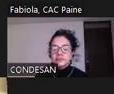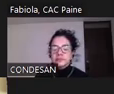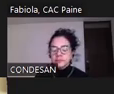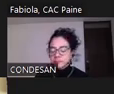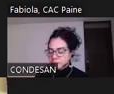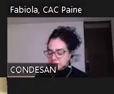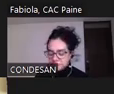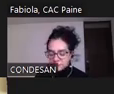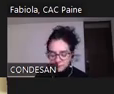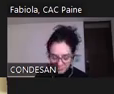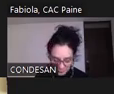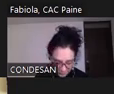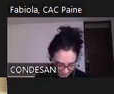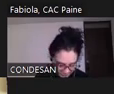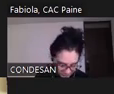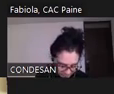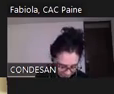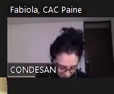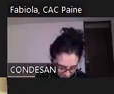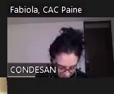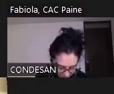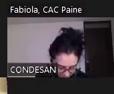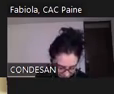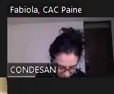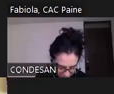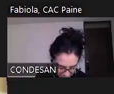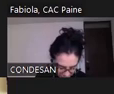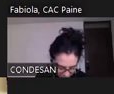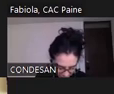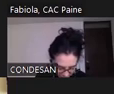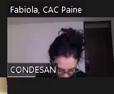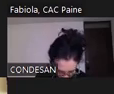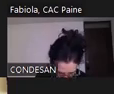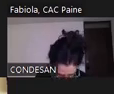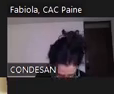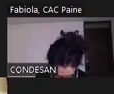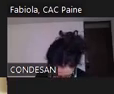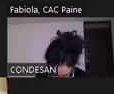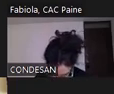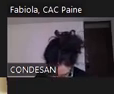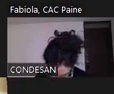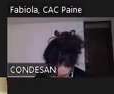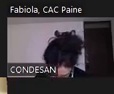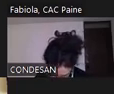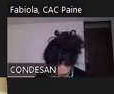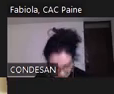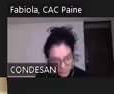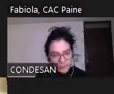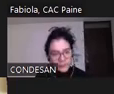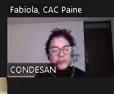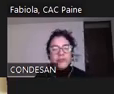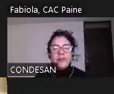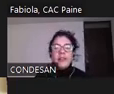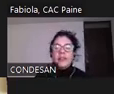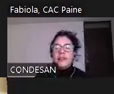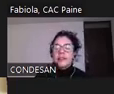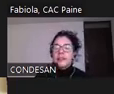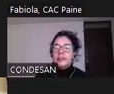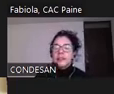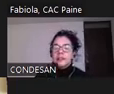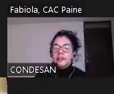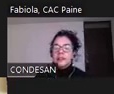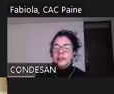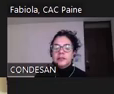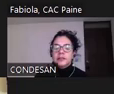coche y lo puedo vender arrendar y disponer libremente si bien son de uso público tienen un carácter privado define